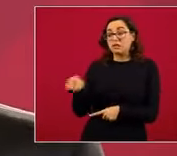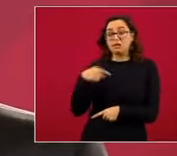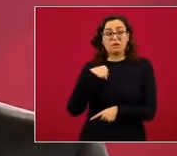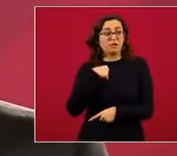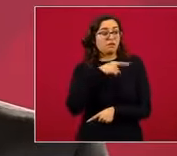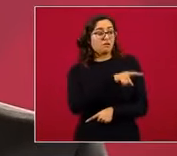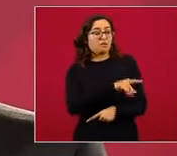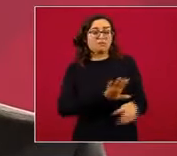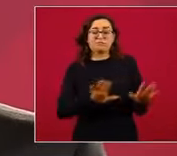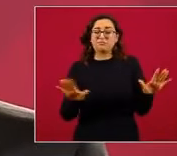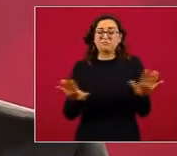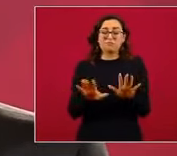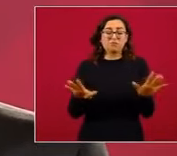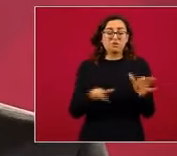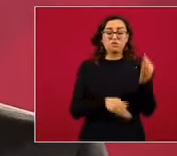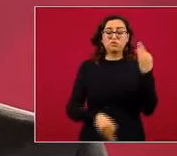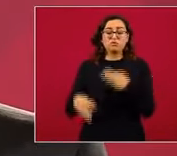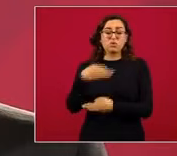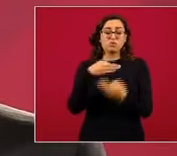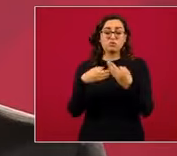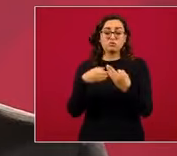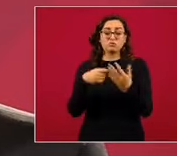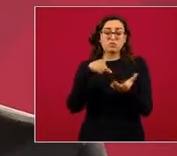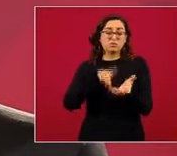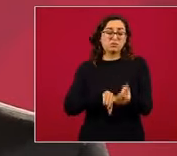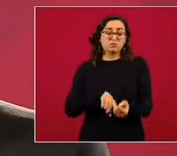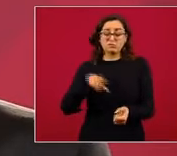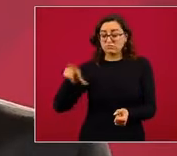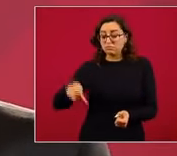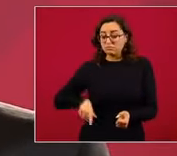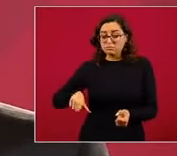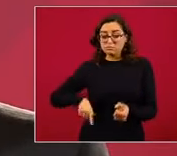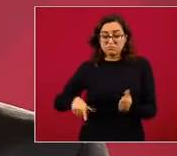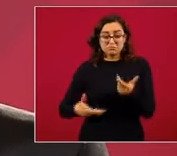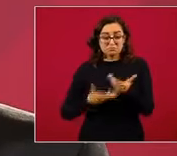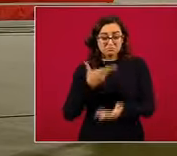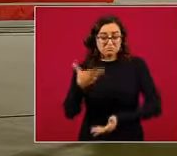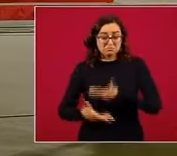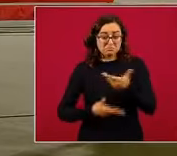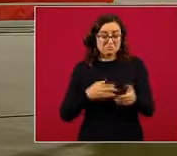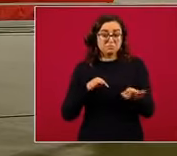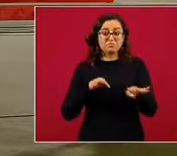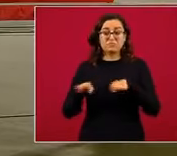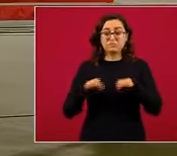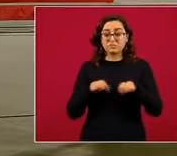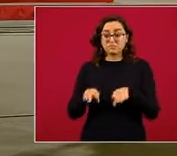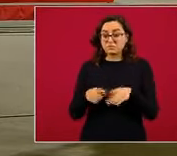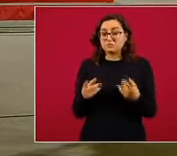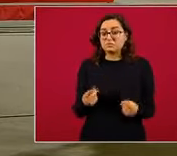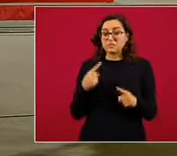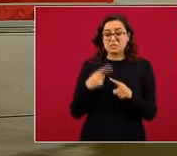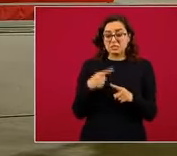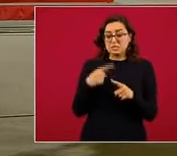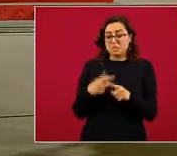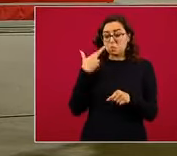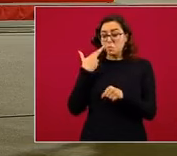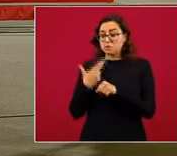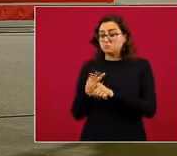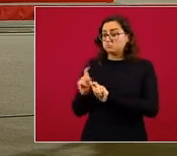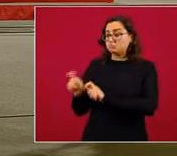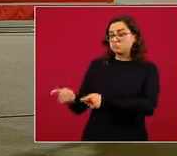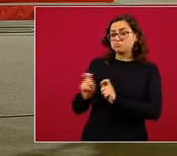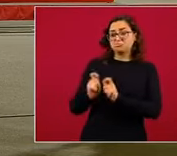todos somos empleados del pueblo de México, todos somos el Gobierno de México. Hay atribuciones específicas, evidentemente,